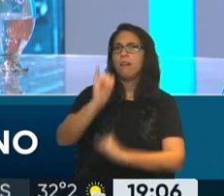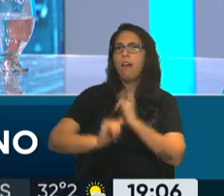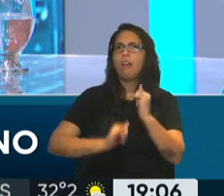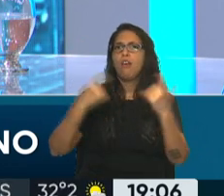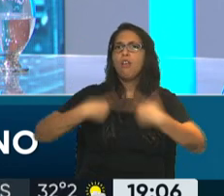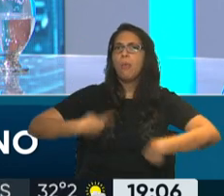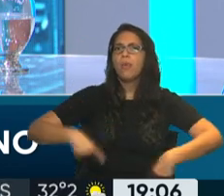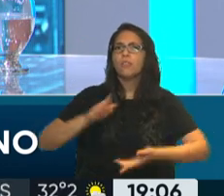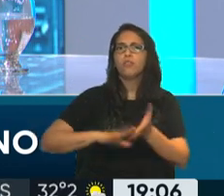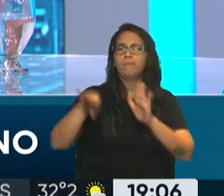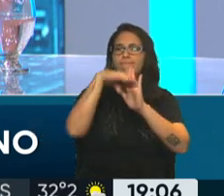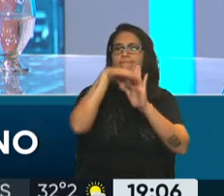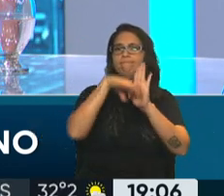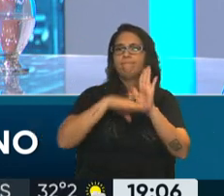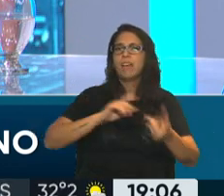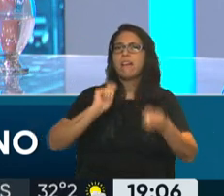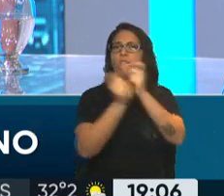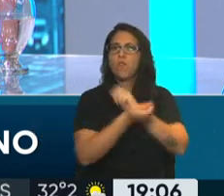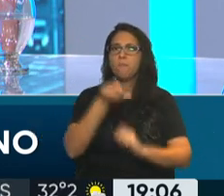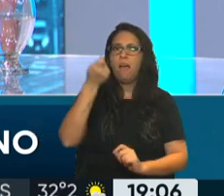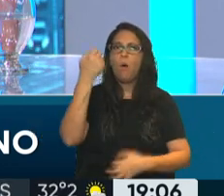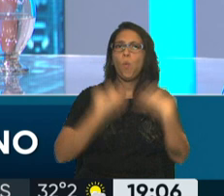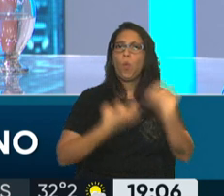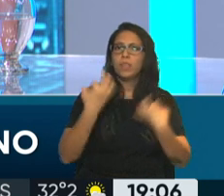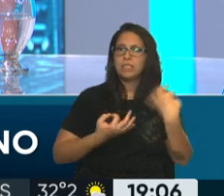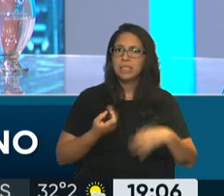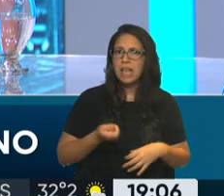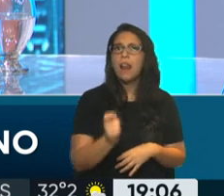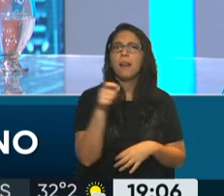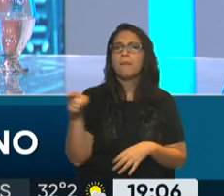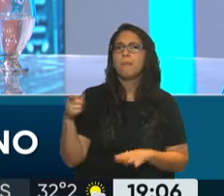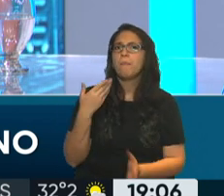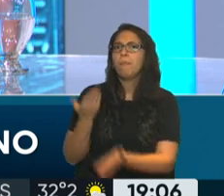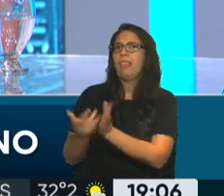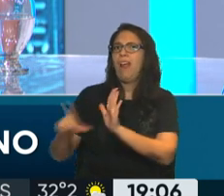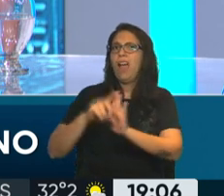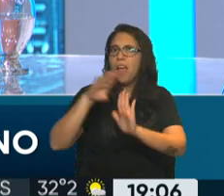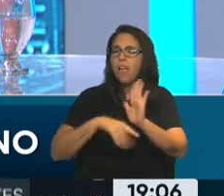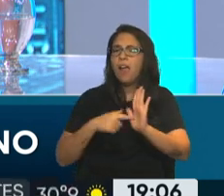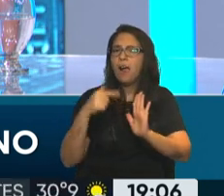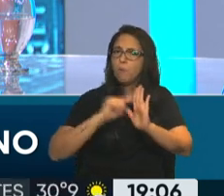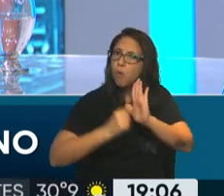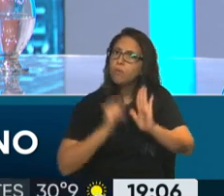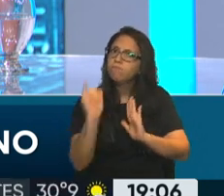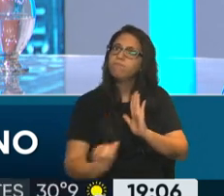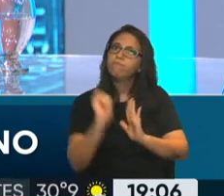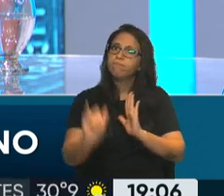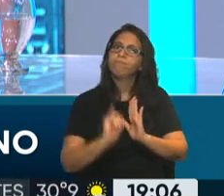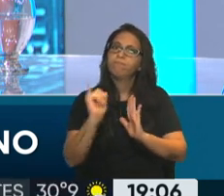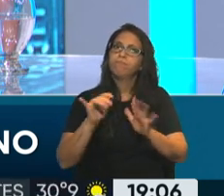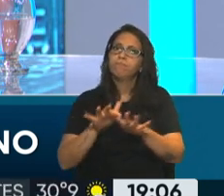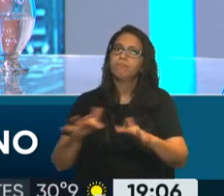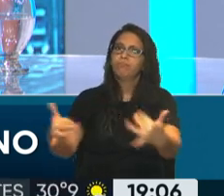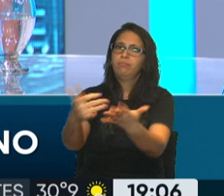la reforma judicial que plantea esta mealey que está tratando de El